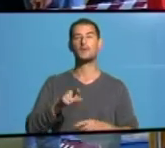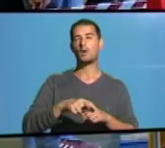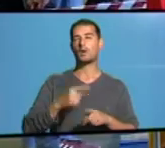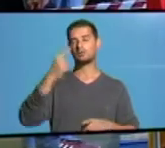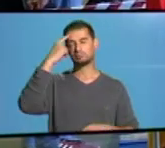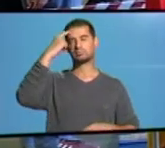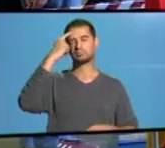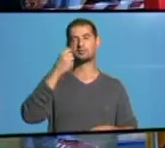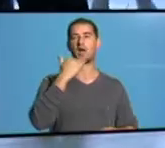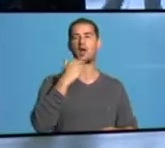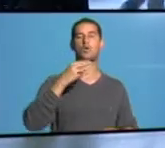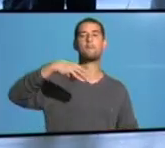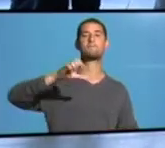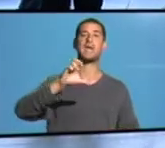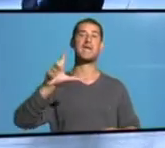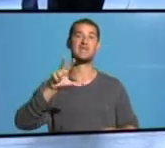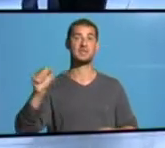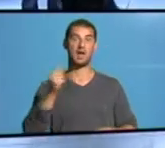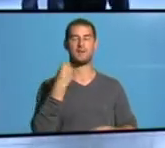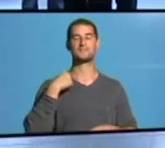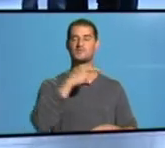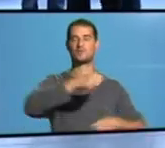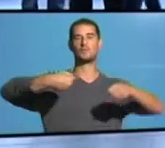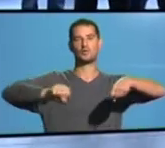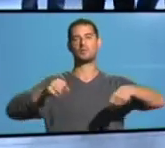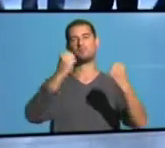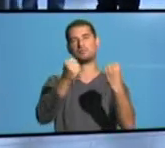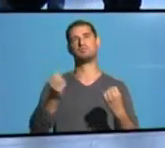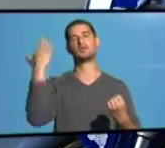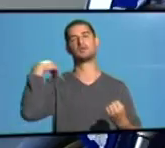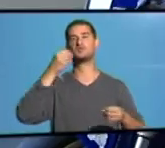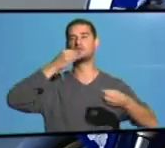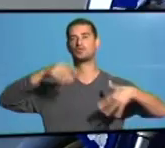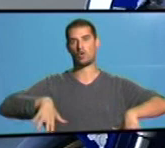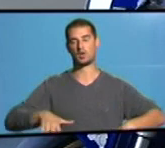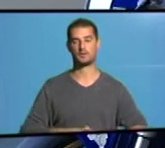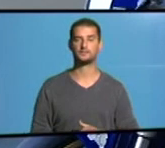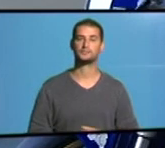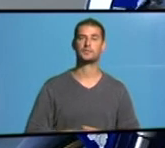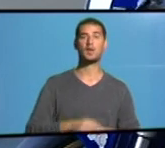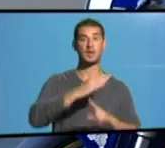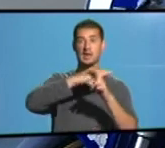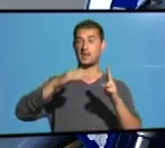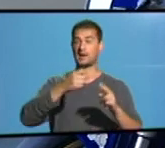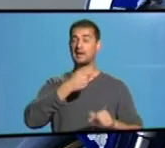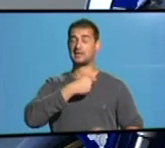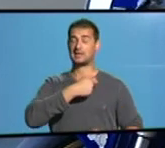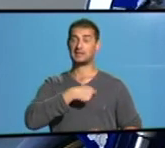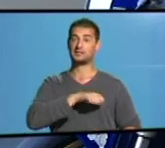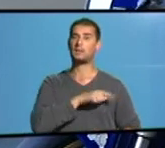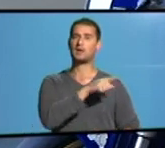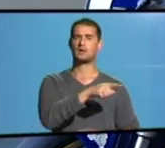recordo lucense Juan Manuel López Mella, un dos mellores motoristas galegos da historia. A nivel de España, estaba aí en el Campeonato de España,